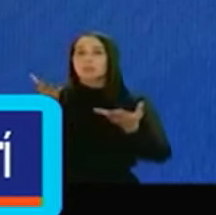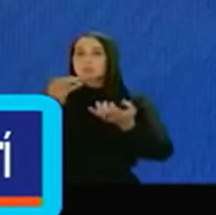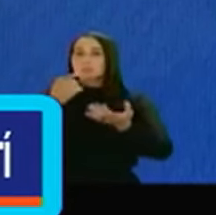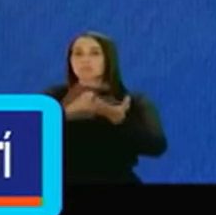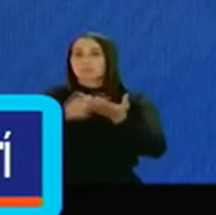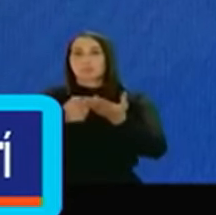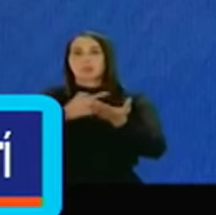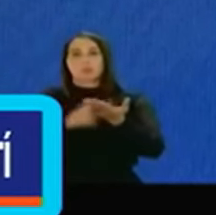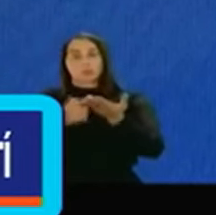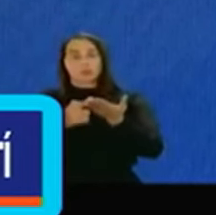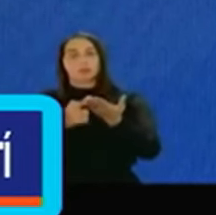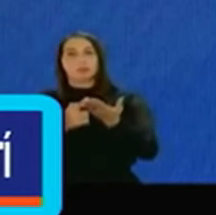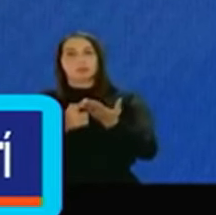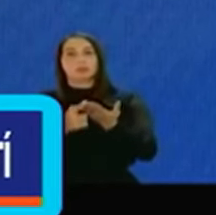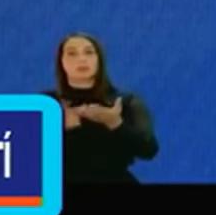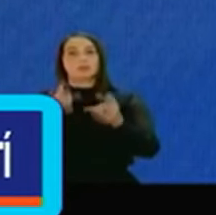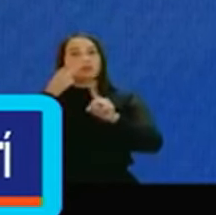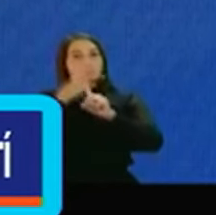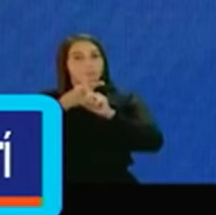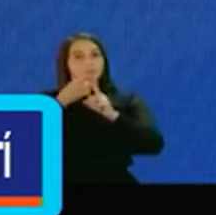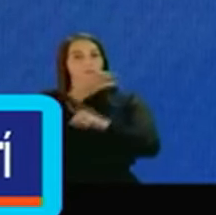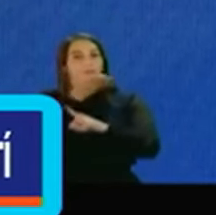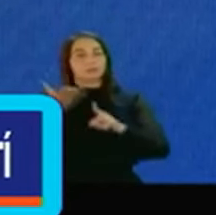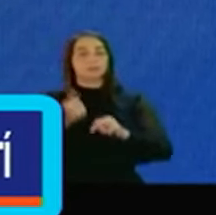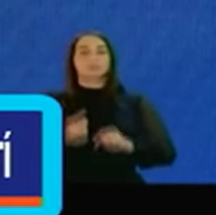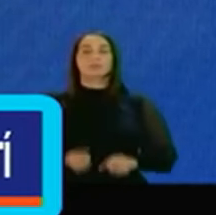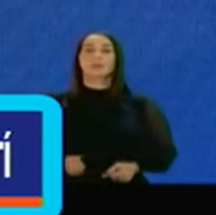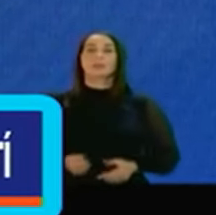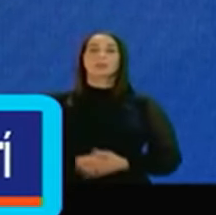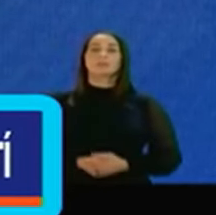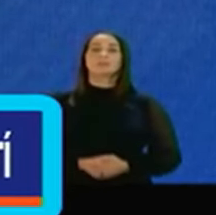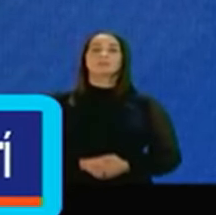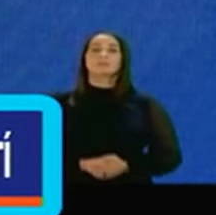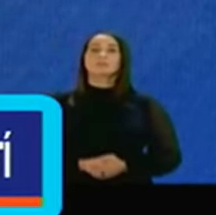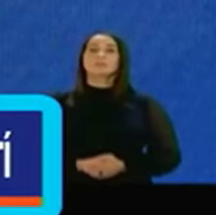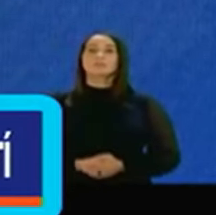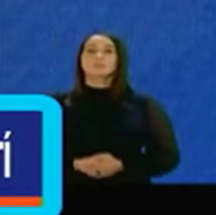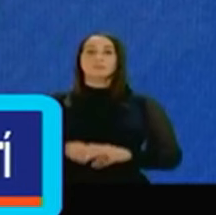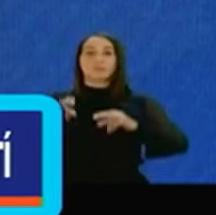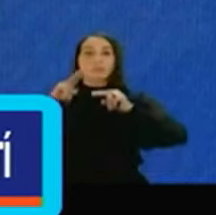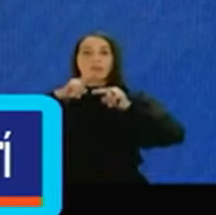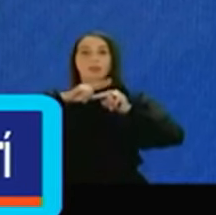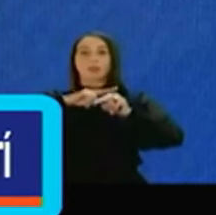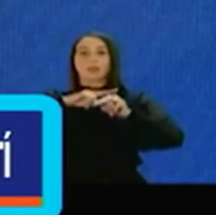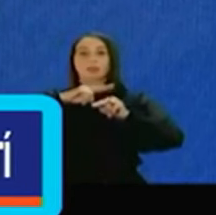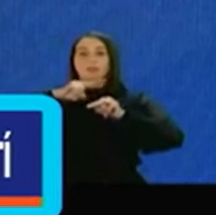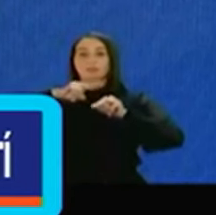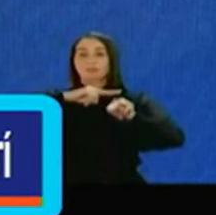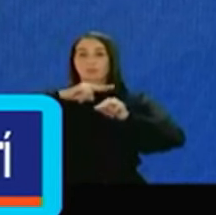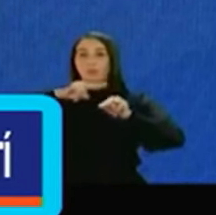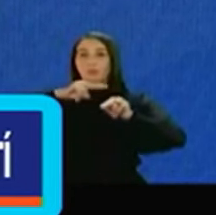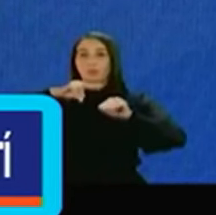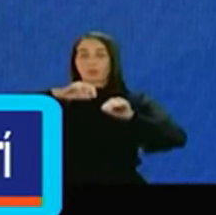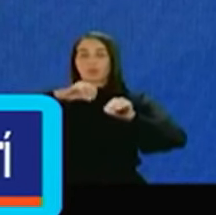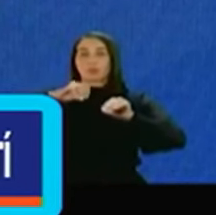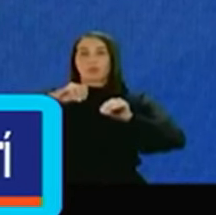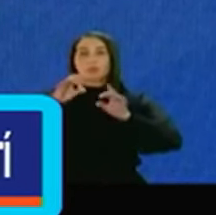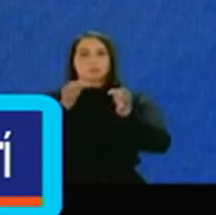lo cual es positivo. En los corredores creo que se explicó perfectamente, o